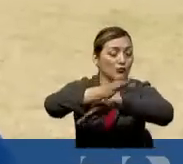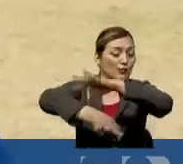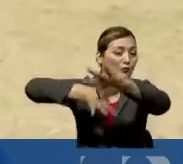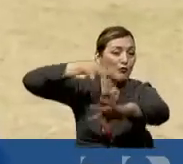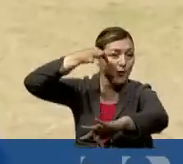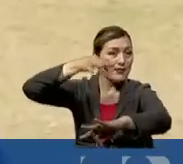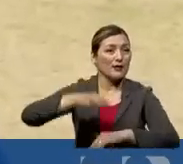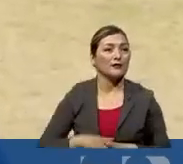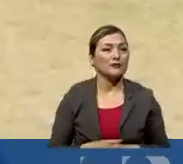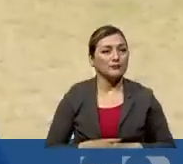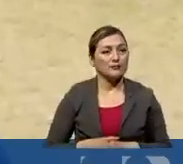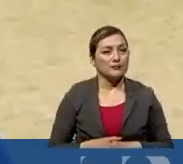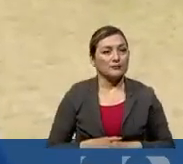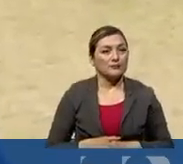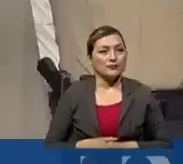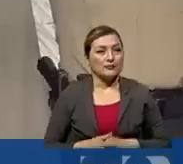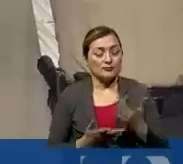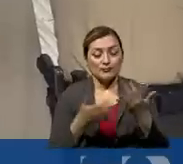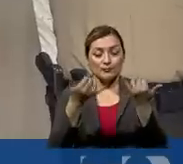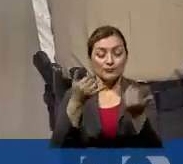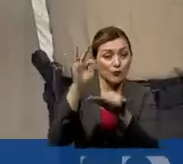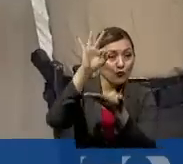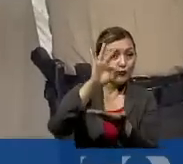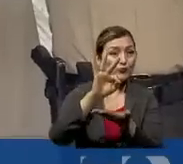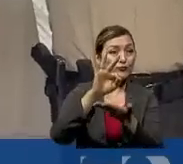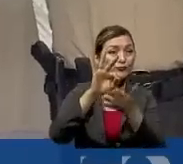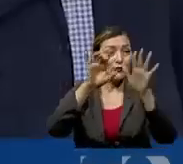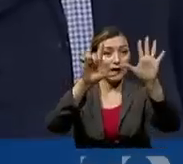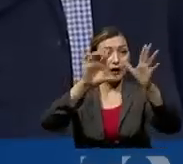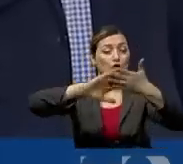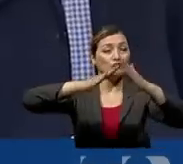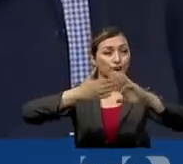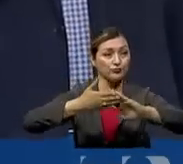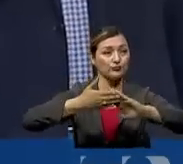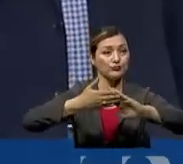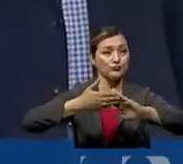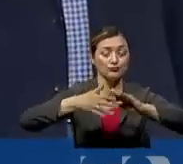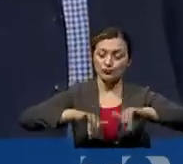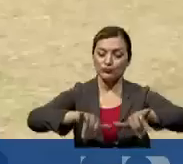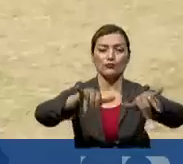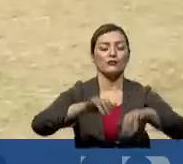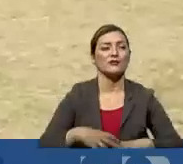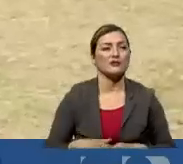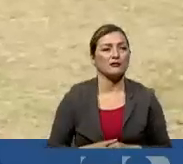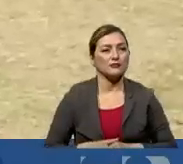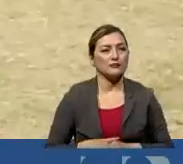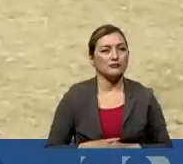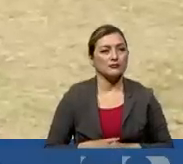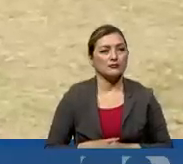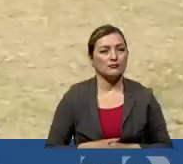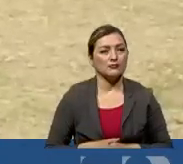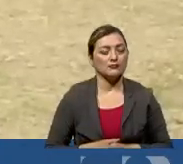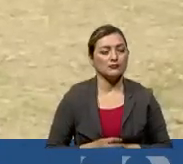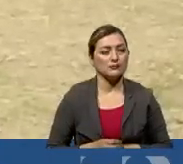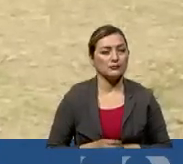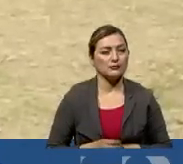de la nacionalidad Sáchila, quien espera que el actual representante de las 7 comunidades les dé continuidad. Se ha venido